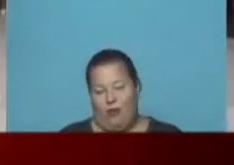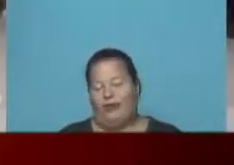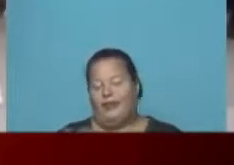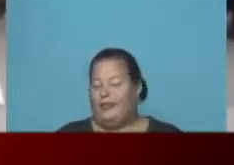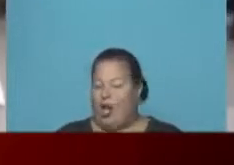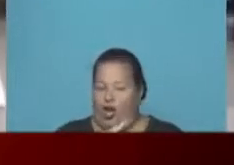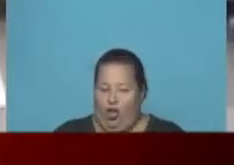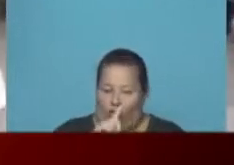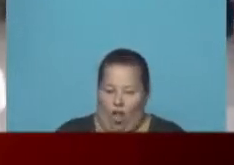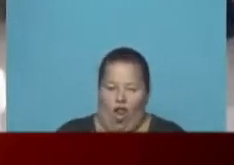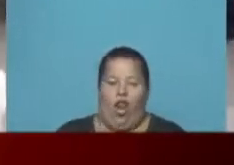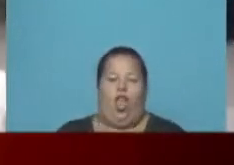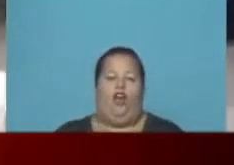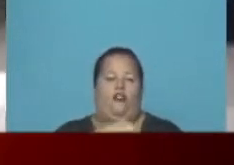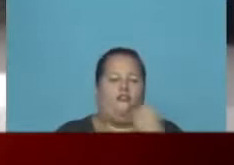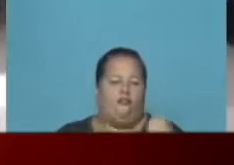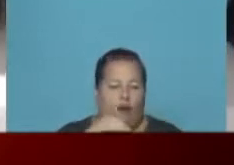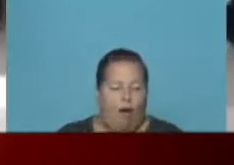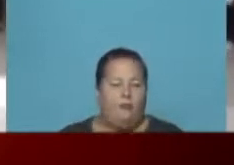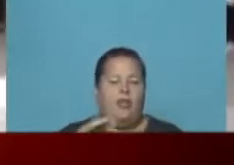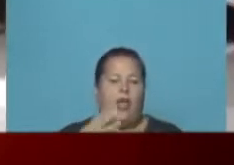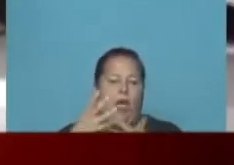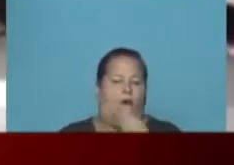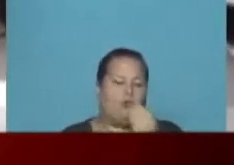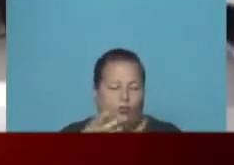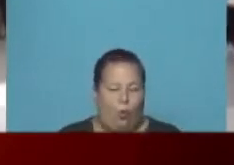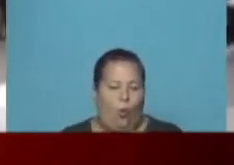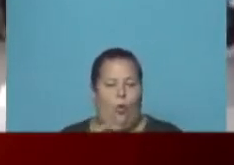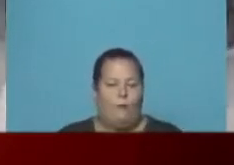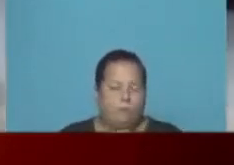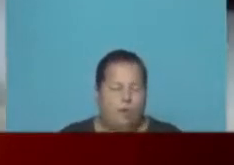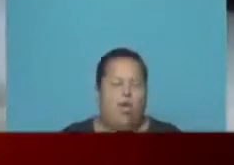5 años. Las cubiertas que tenía puesta este colectivo